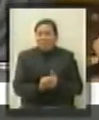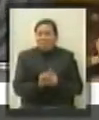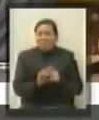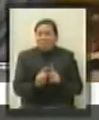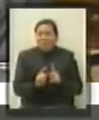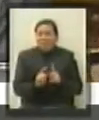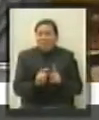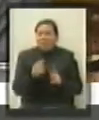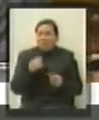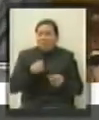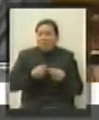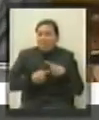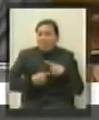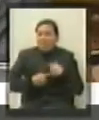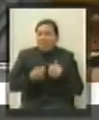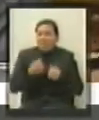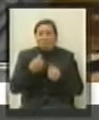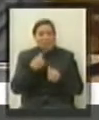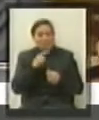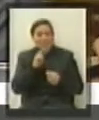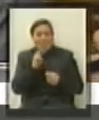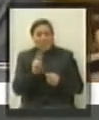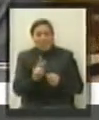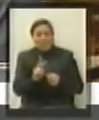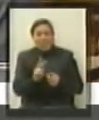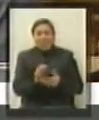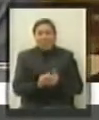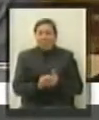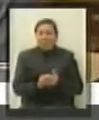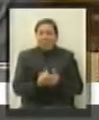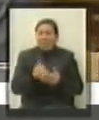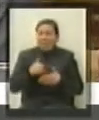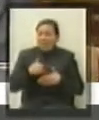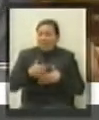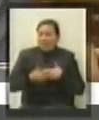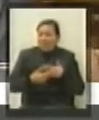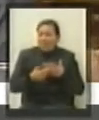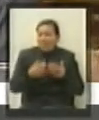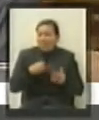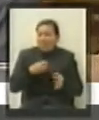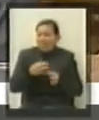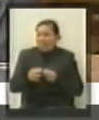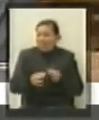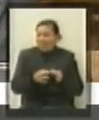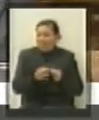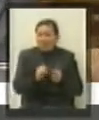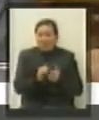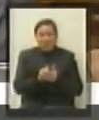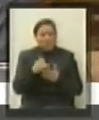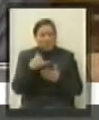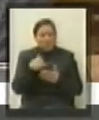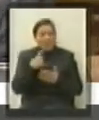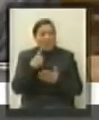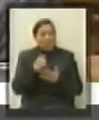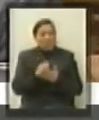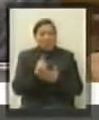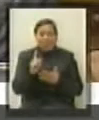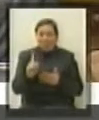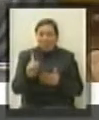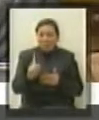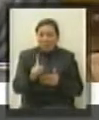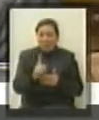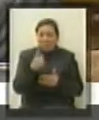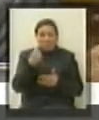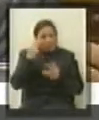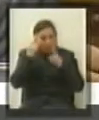Porque he venido acá para dar la cara y para adelantarme a dar una explicación que yo estimo que cada uno de ustedes,